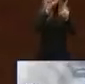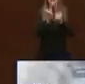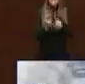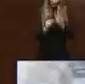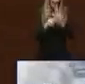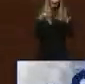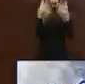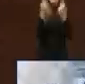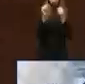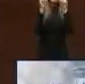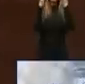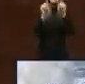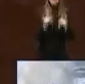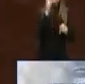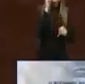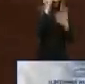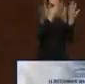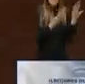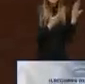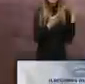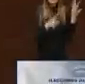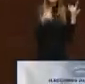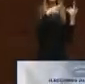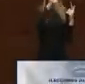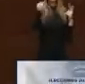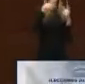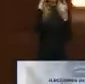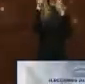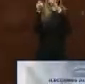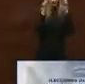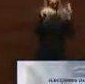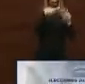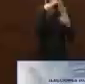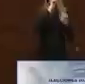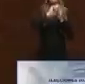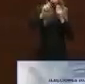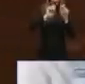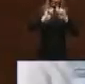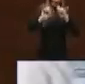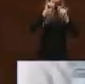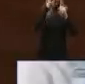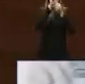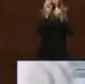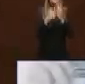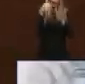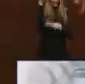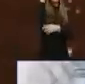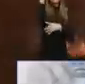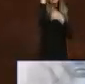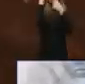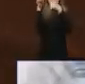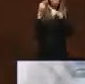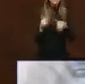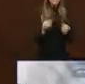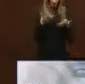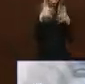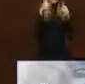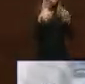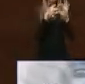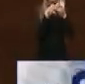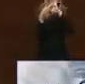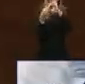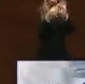ahora pues los correligionarios quemando en este enclave del obelisco que une ahí la